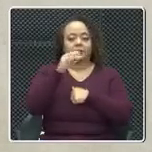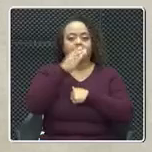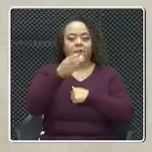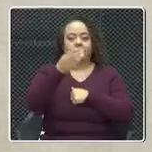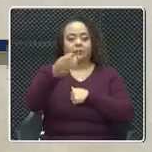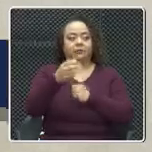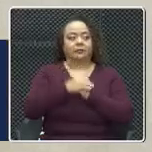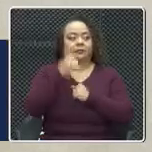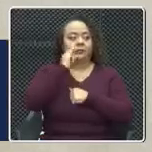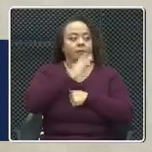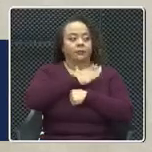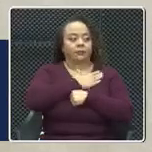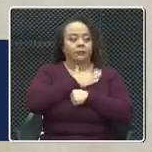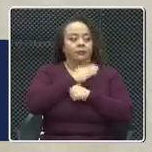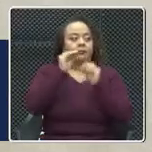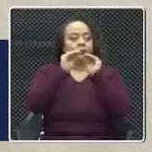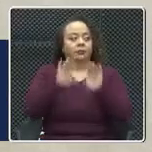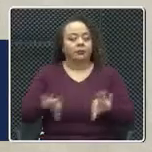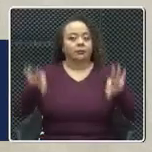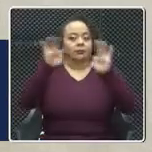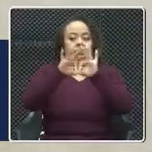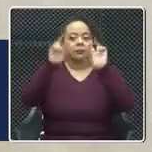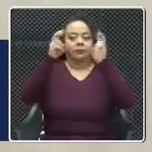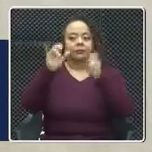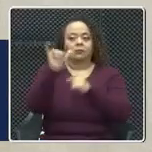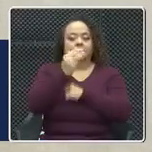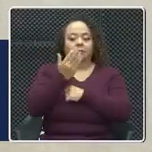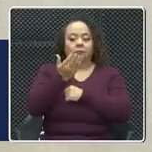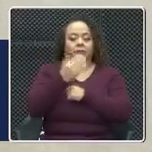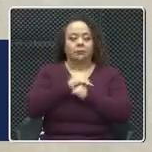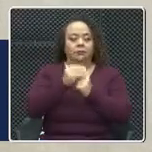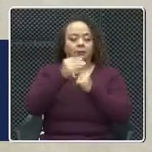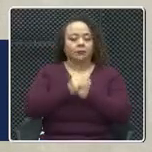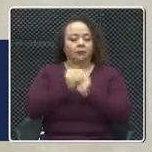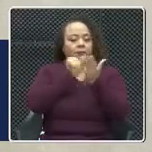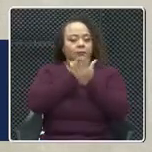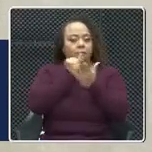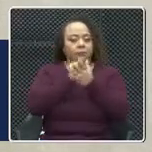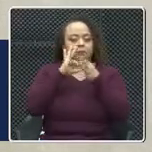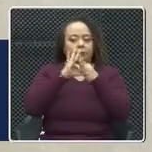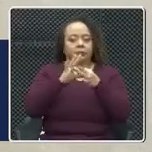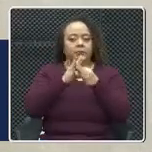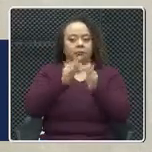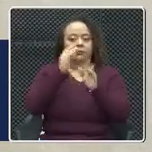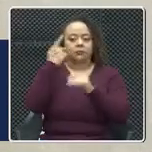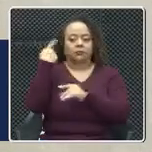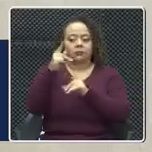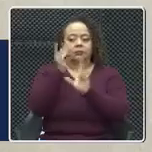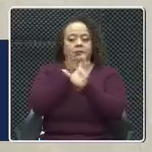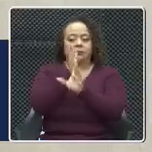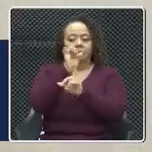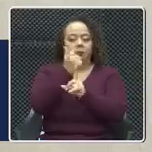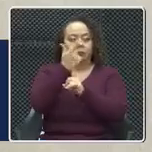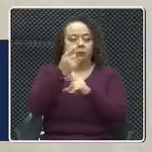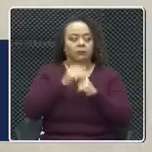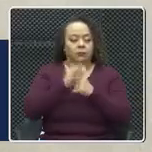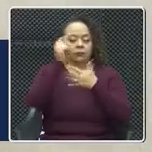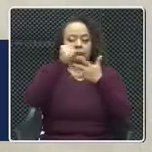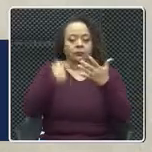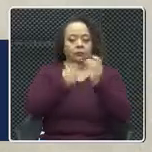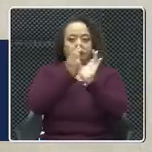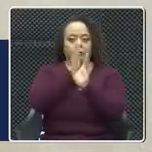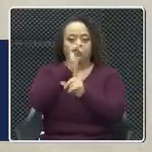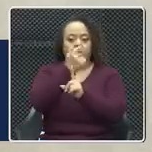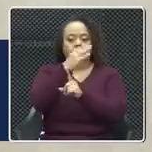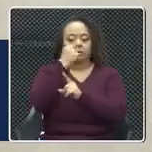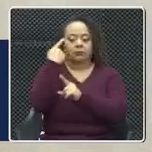recomendación, para mí lo fundamental en un tema como este es informarse sobre riesgo psicosocial, okay, ¿verdad? O sea, perfecto. Sobre factores psicosociales